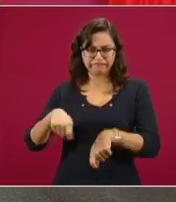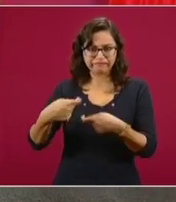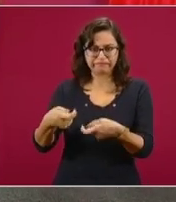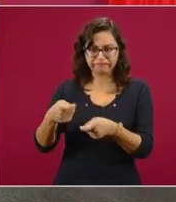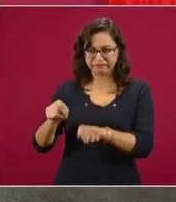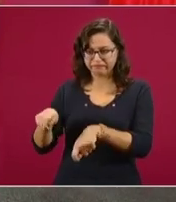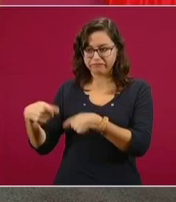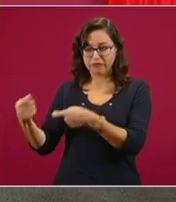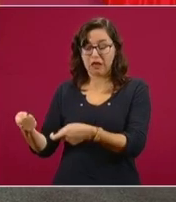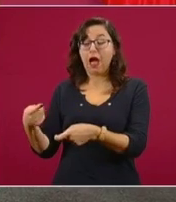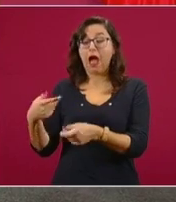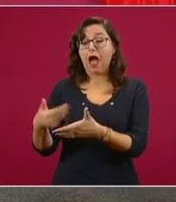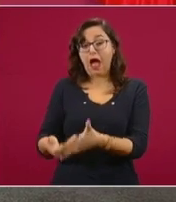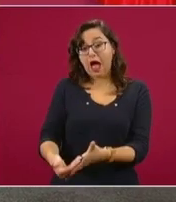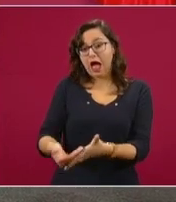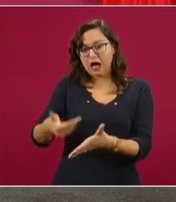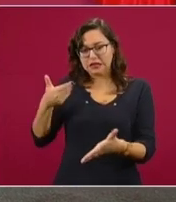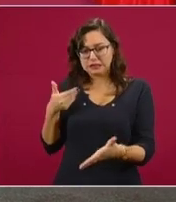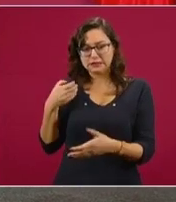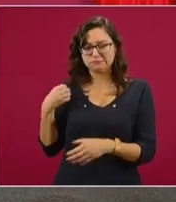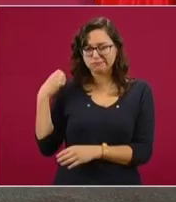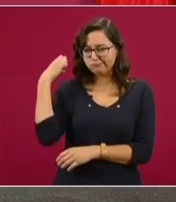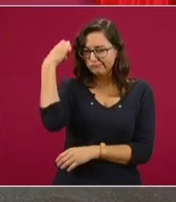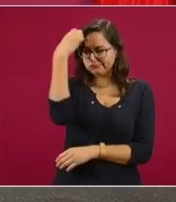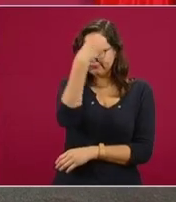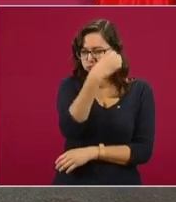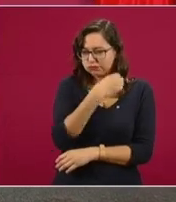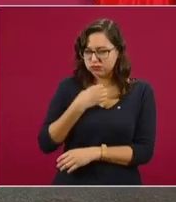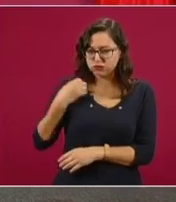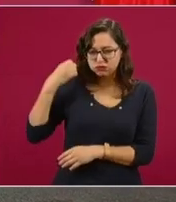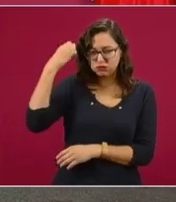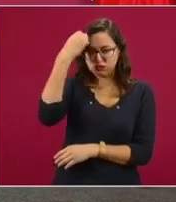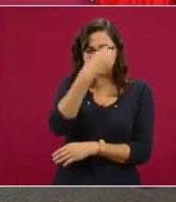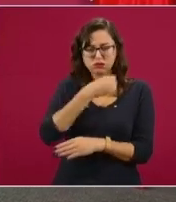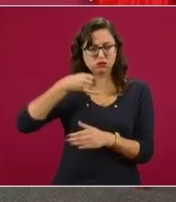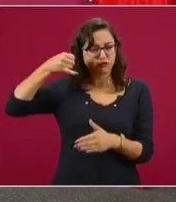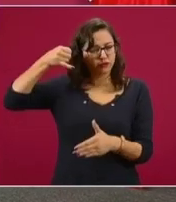hice un análisis detallado